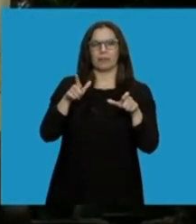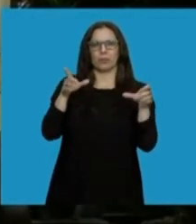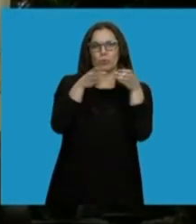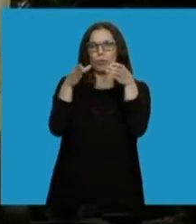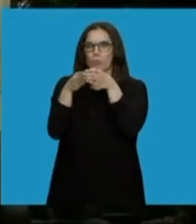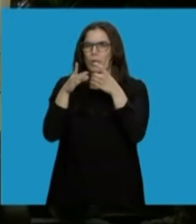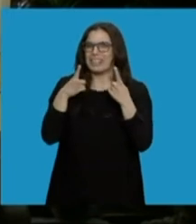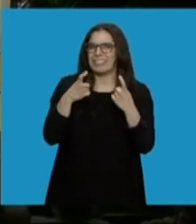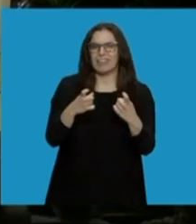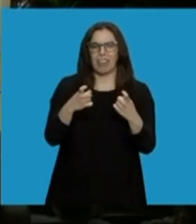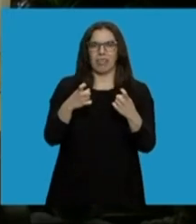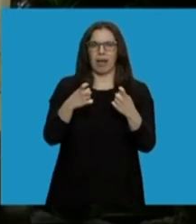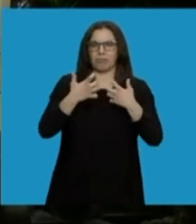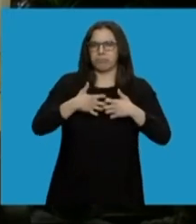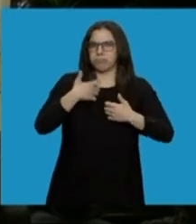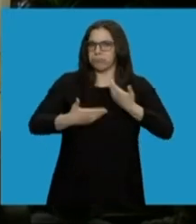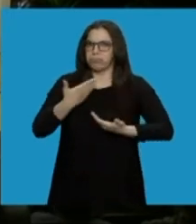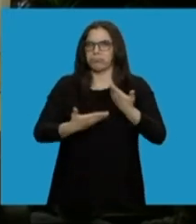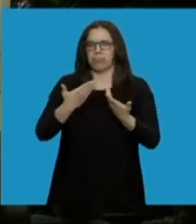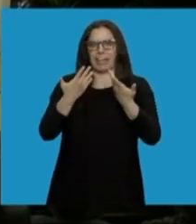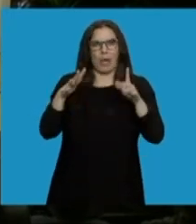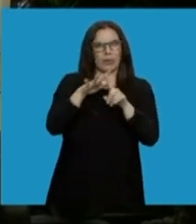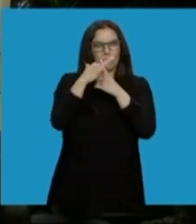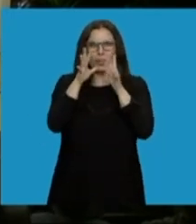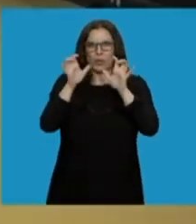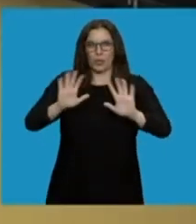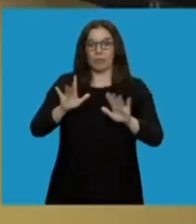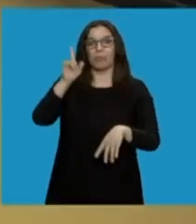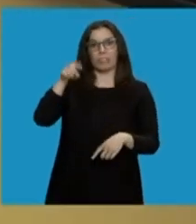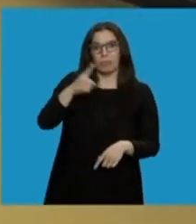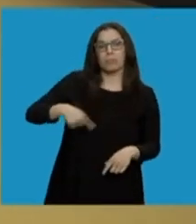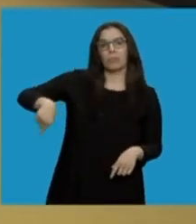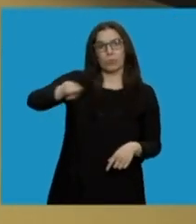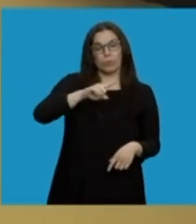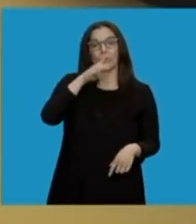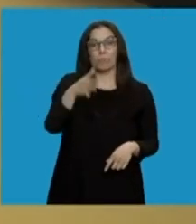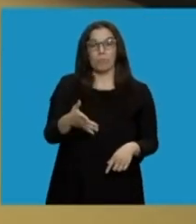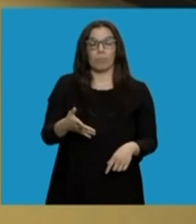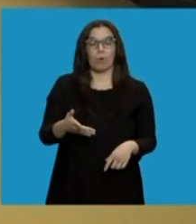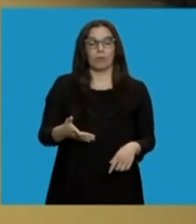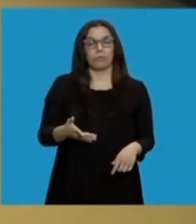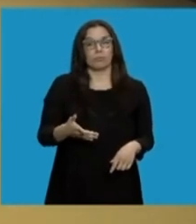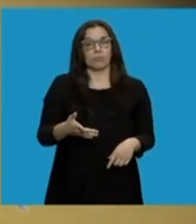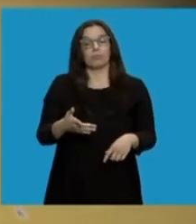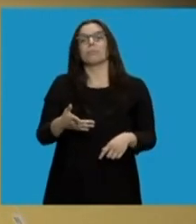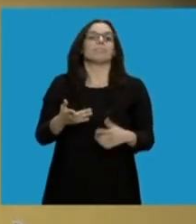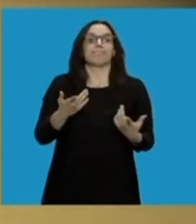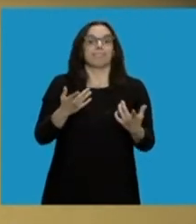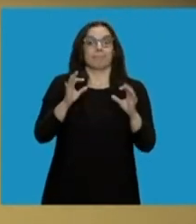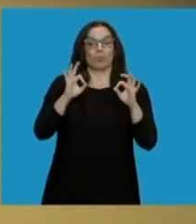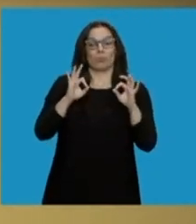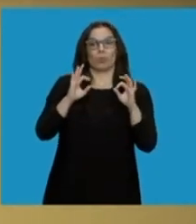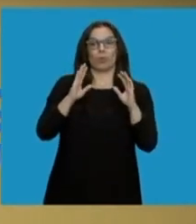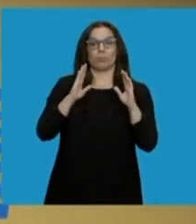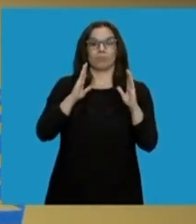esenciales que todo esto funcionara en momentos críticos. Y también vosotros, porque se nos ha privado durante la pandemia